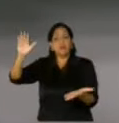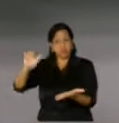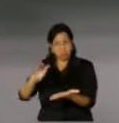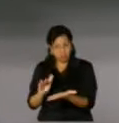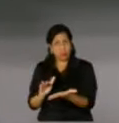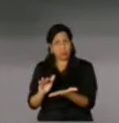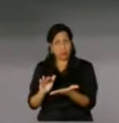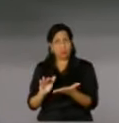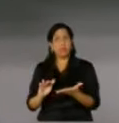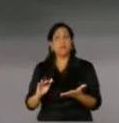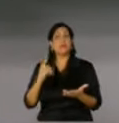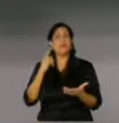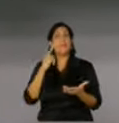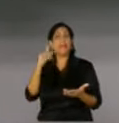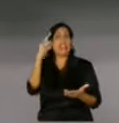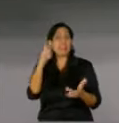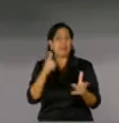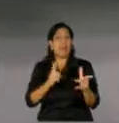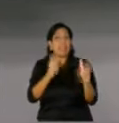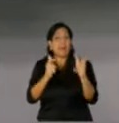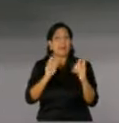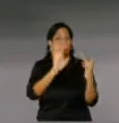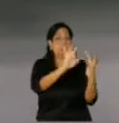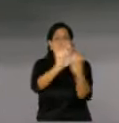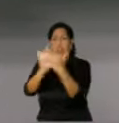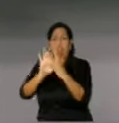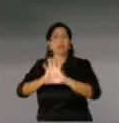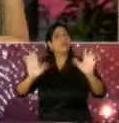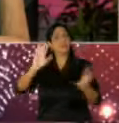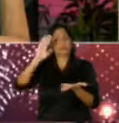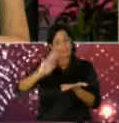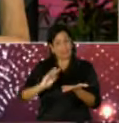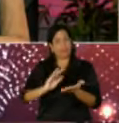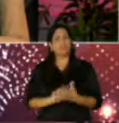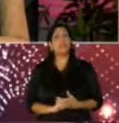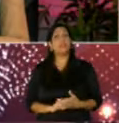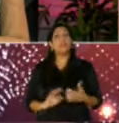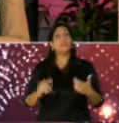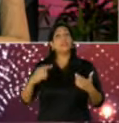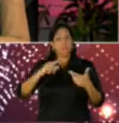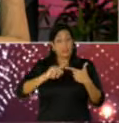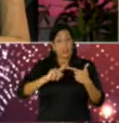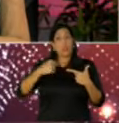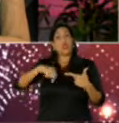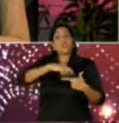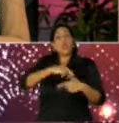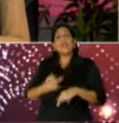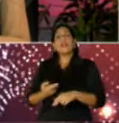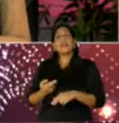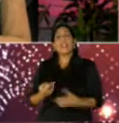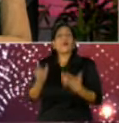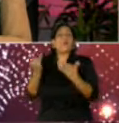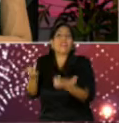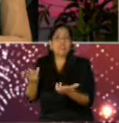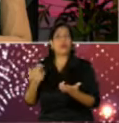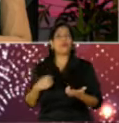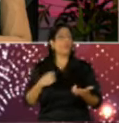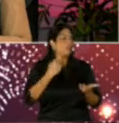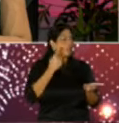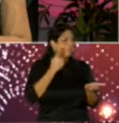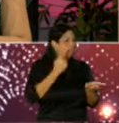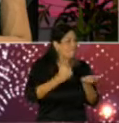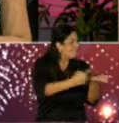contagios de manera rápida. Proveer recomendaciones, todo basado en evidencia, sobre los tratamientos